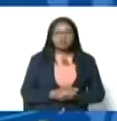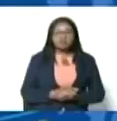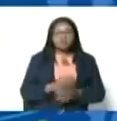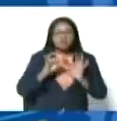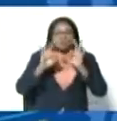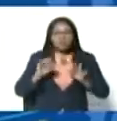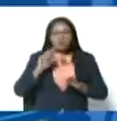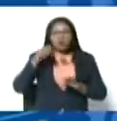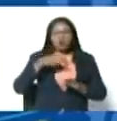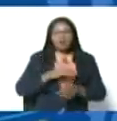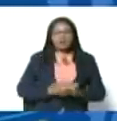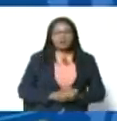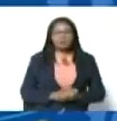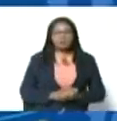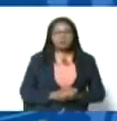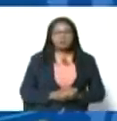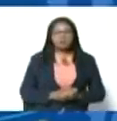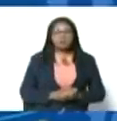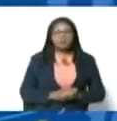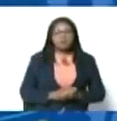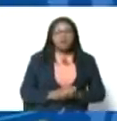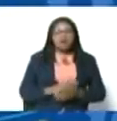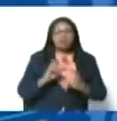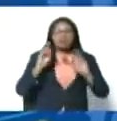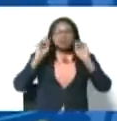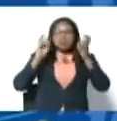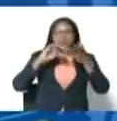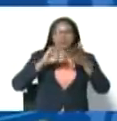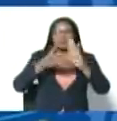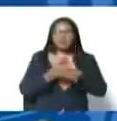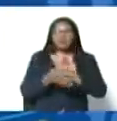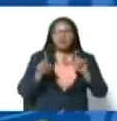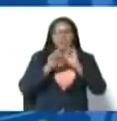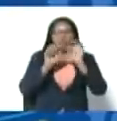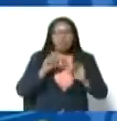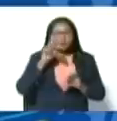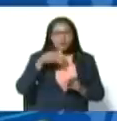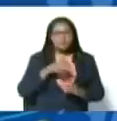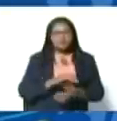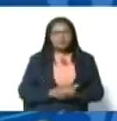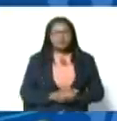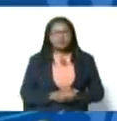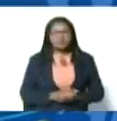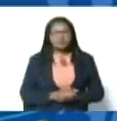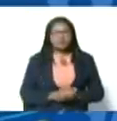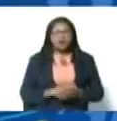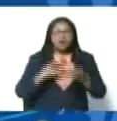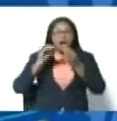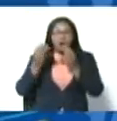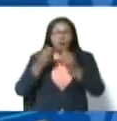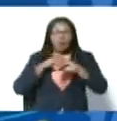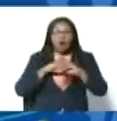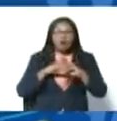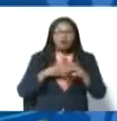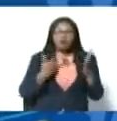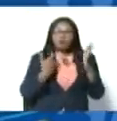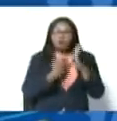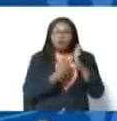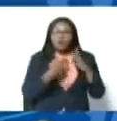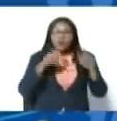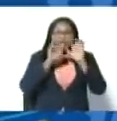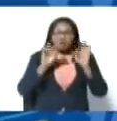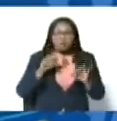Federación de Rusia. Hablamos varios temas, pero un tema vital, central, fue la cooperación con la vacuna Sputnik